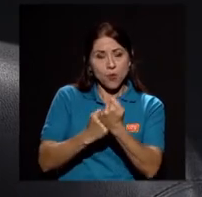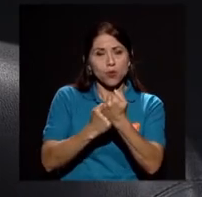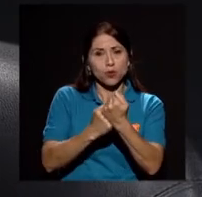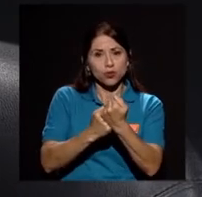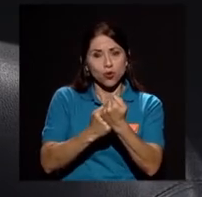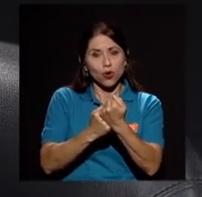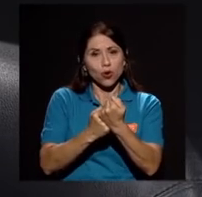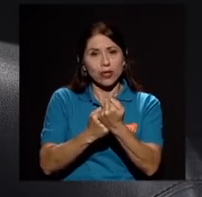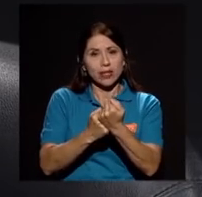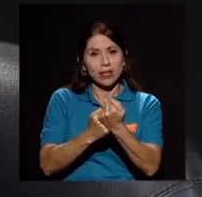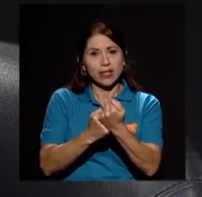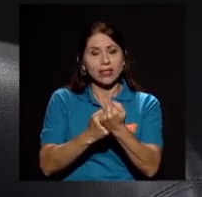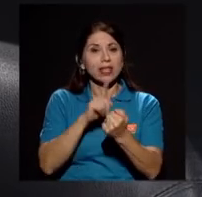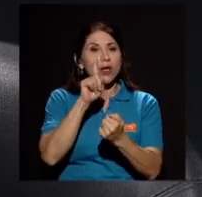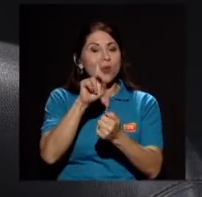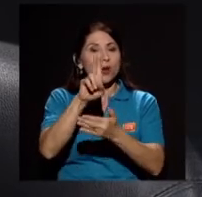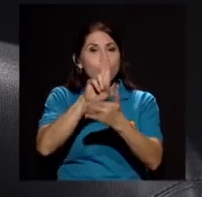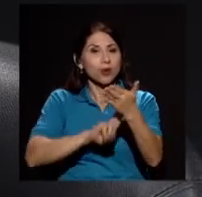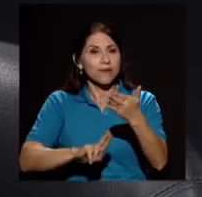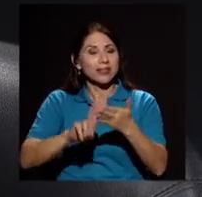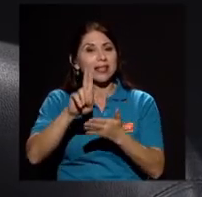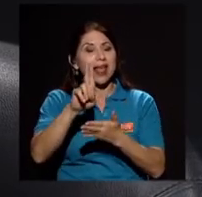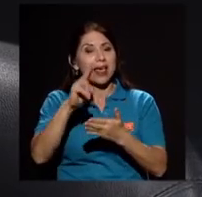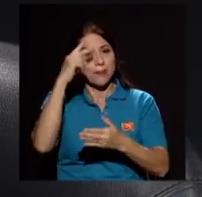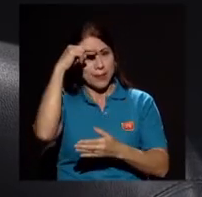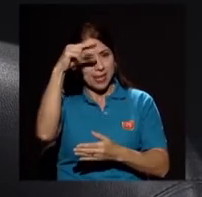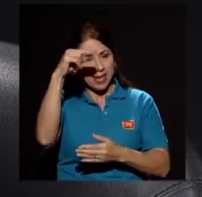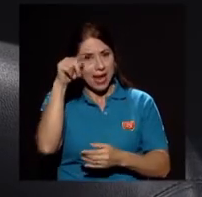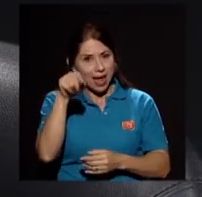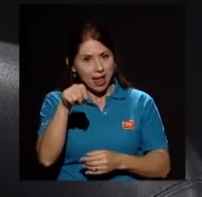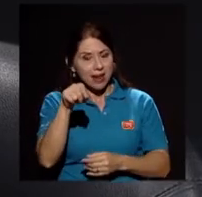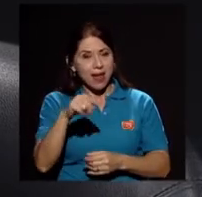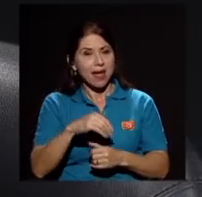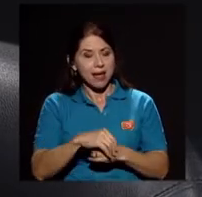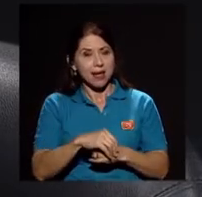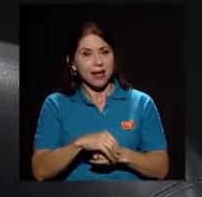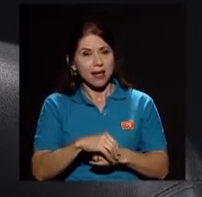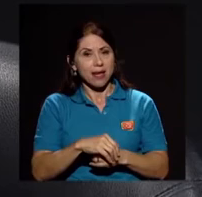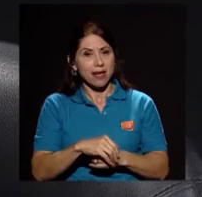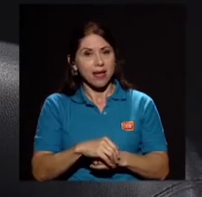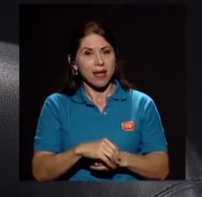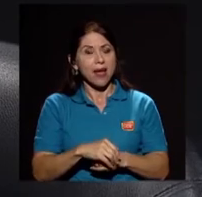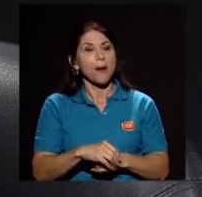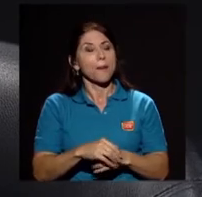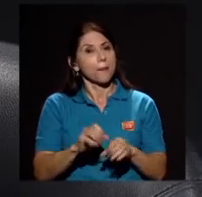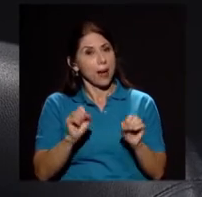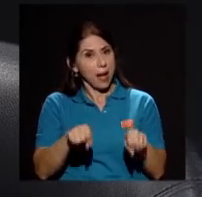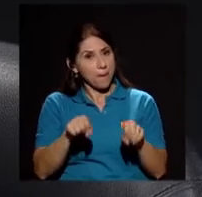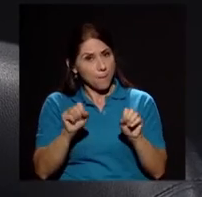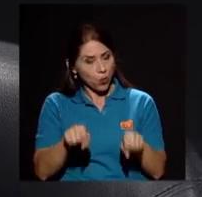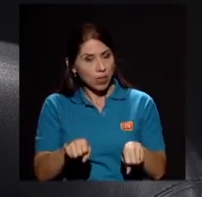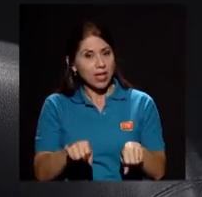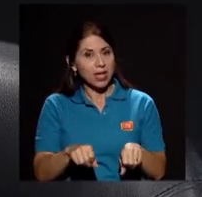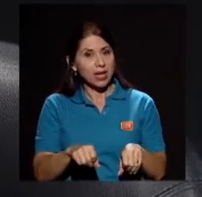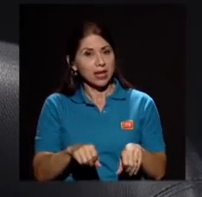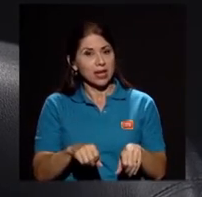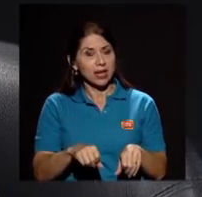de una universidad mexicana va a poder ser rápido